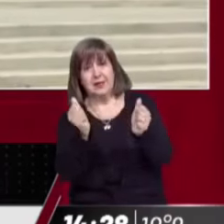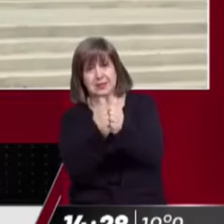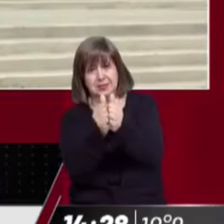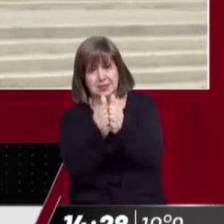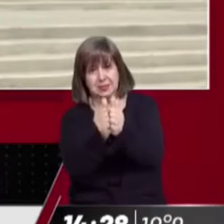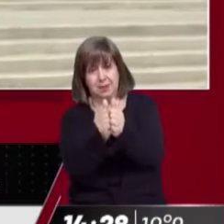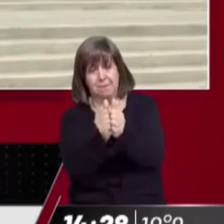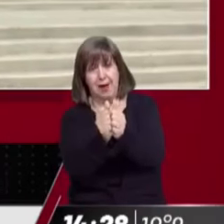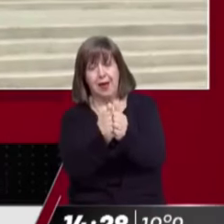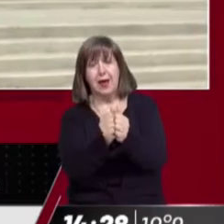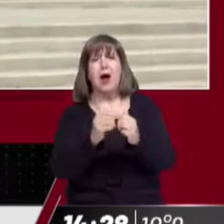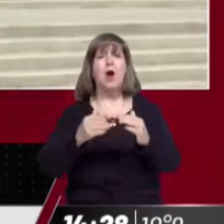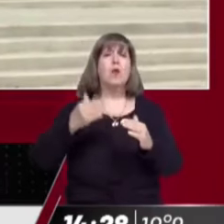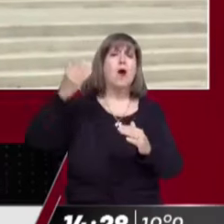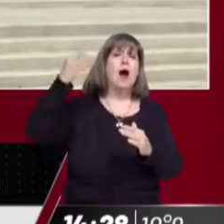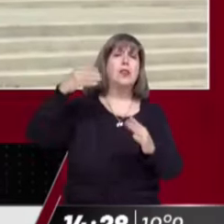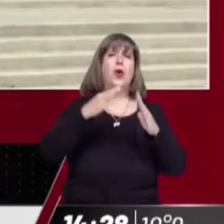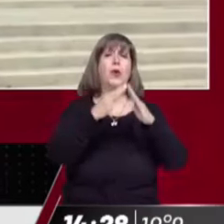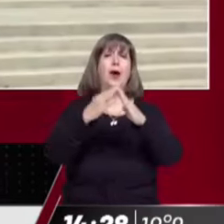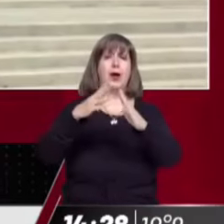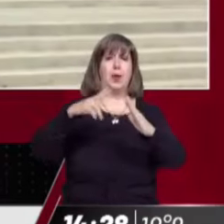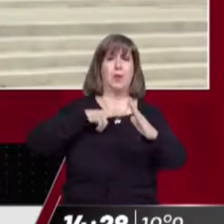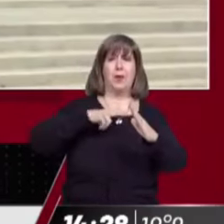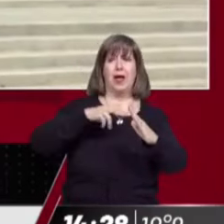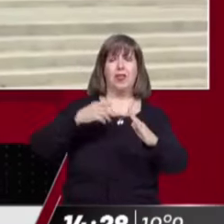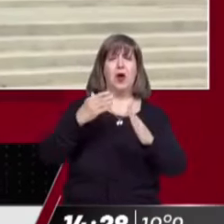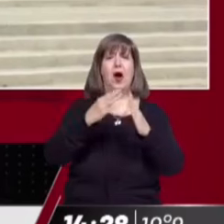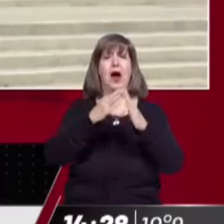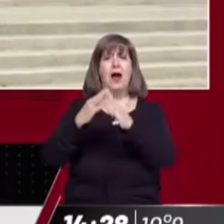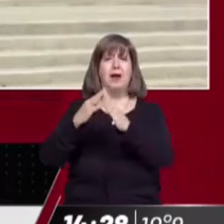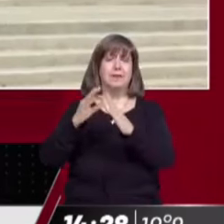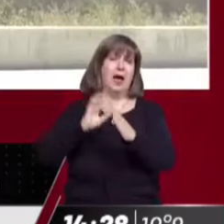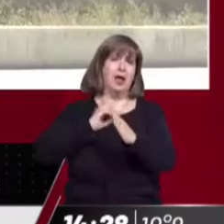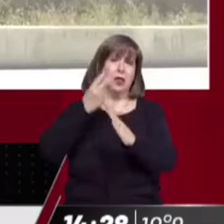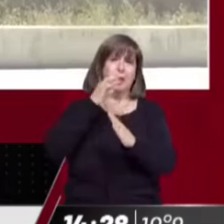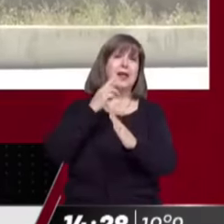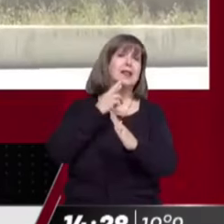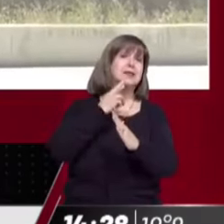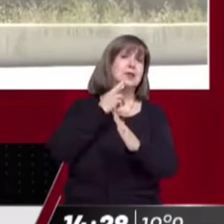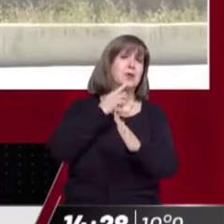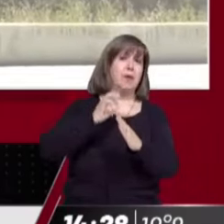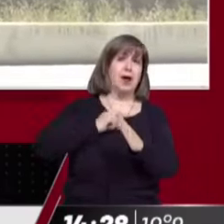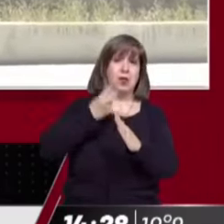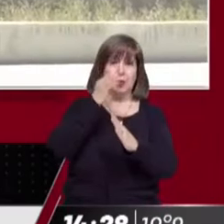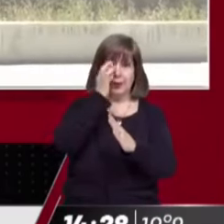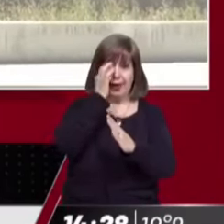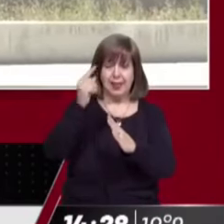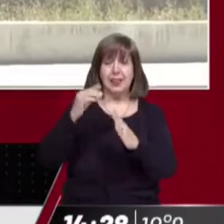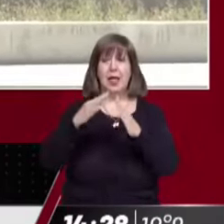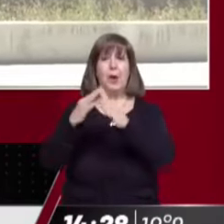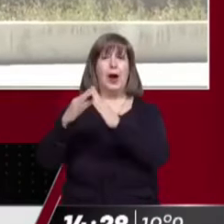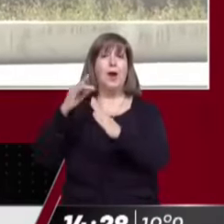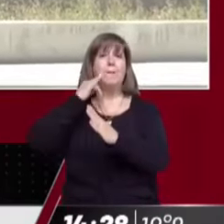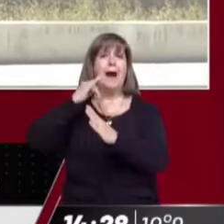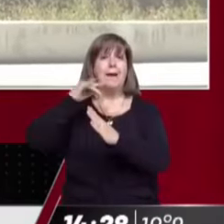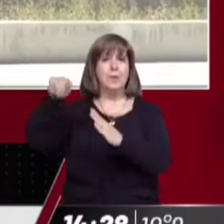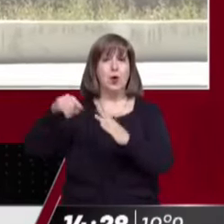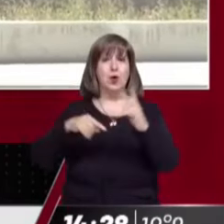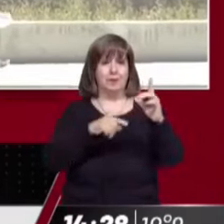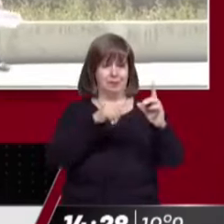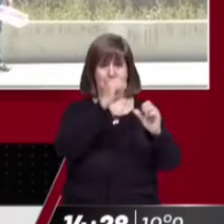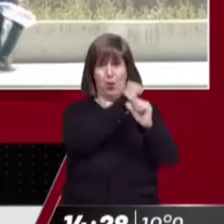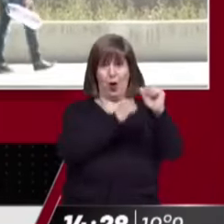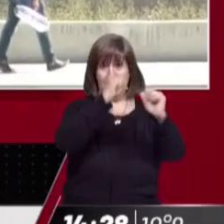Los hechos habrían ocurrido en un barrio privado de Maipú entre 2019 y 2020, donde este hombre,